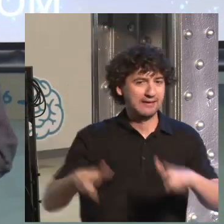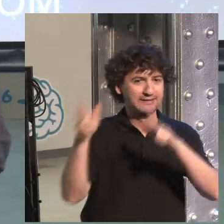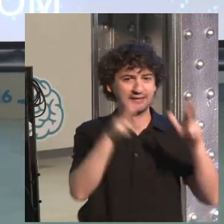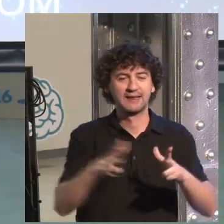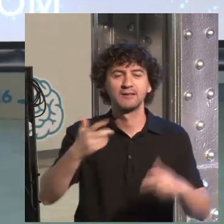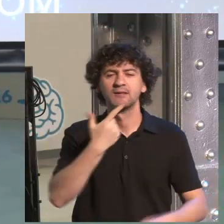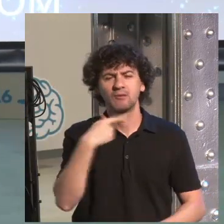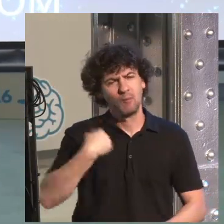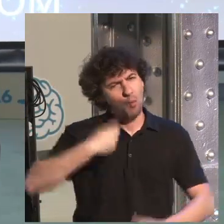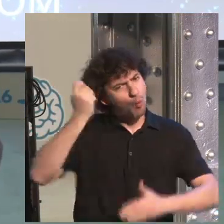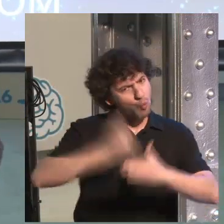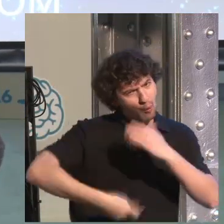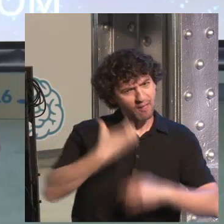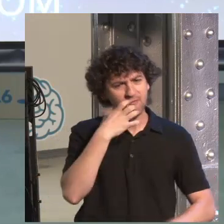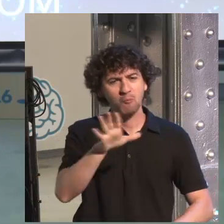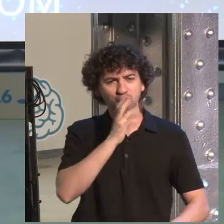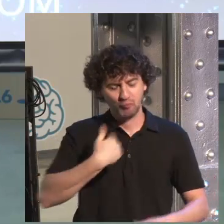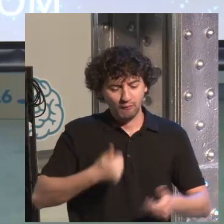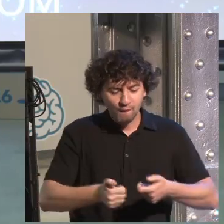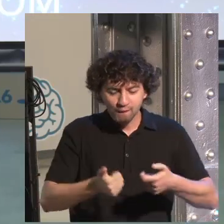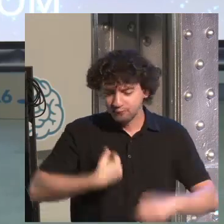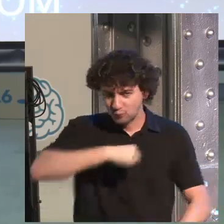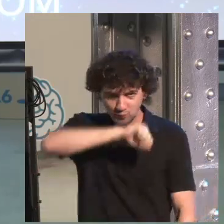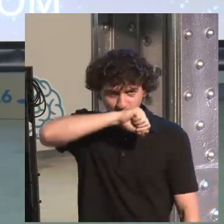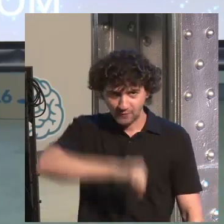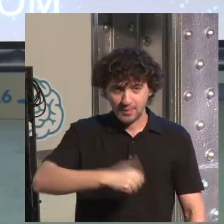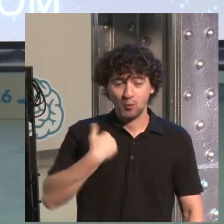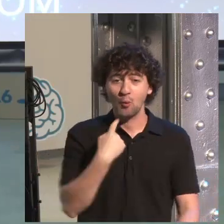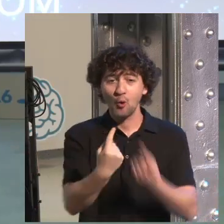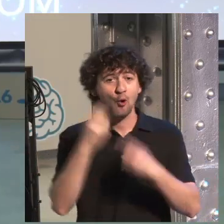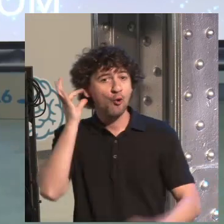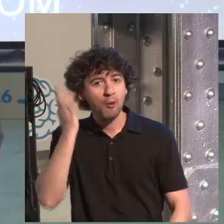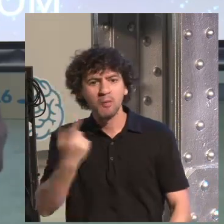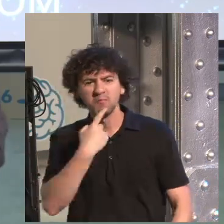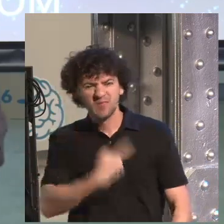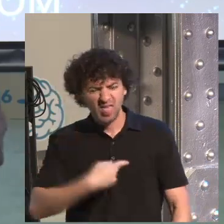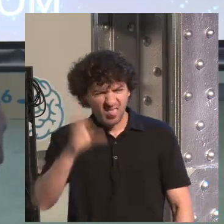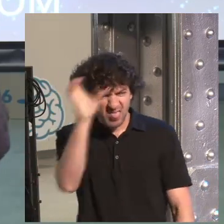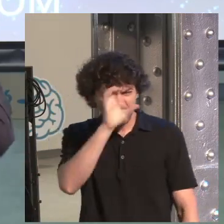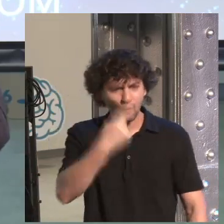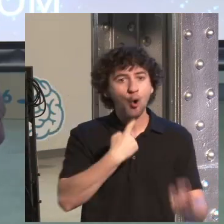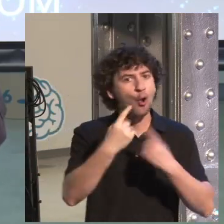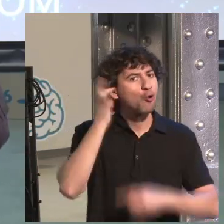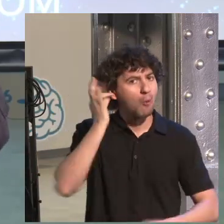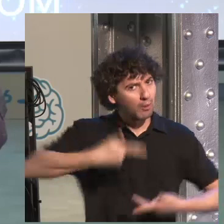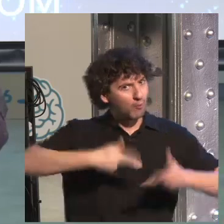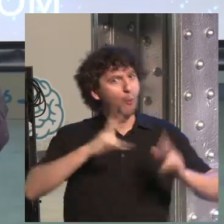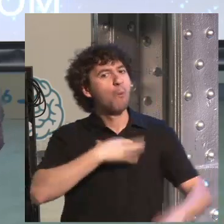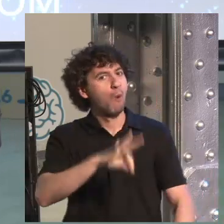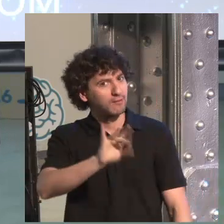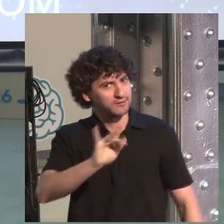por ejemplo, soy muy aficionado a los videojuegos y el otro día mi novia, los científicos podemos tener novia. Tiene que ser